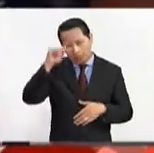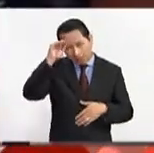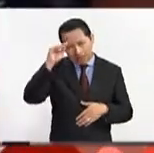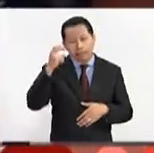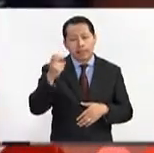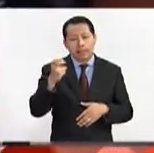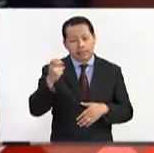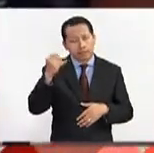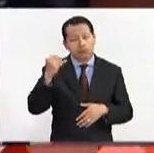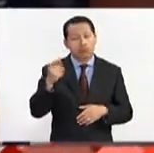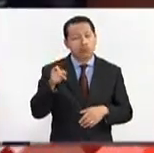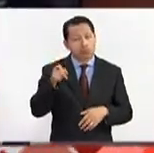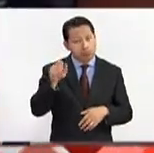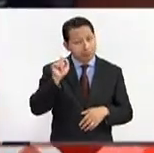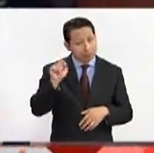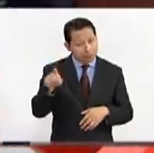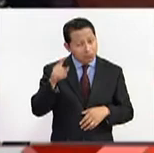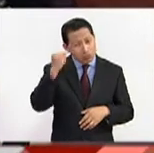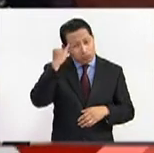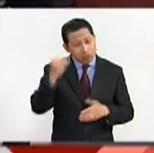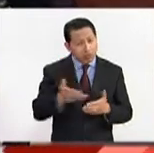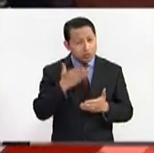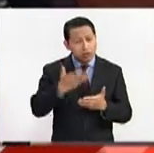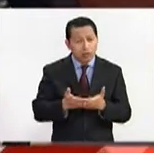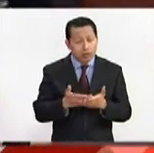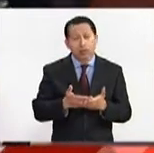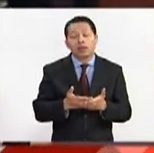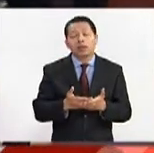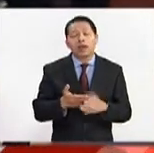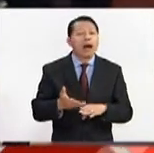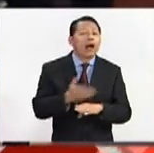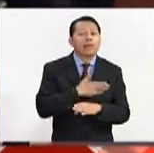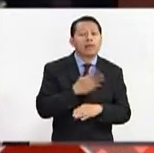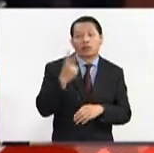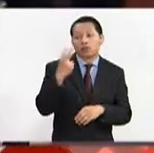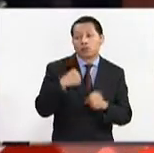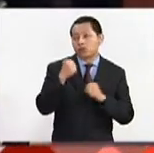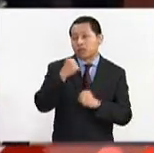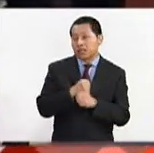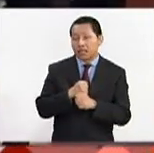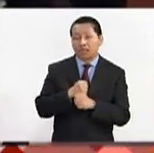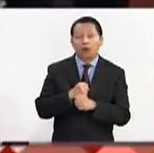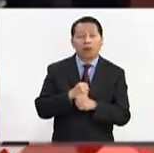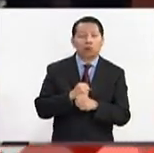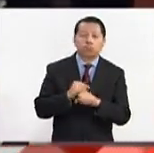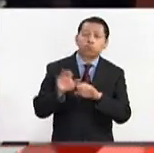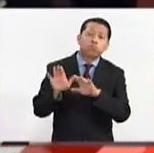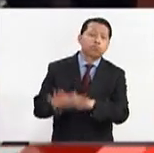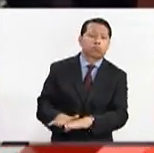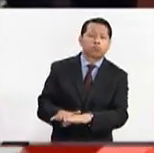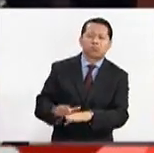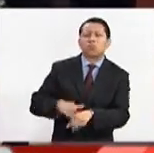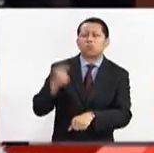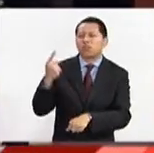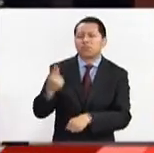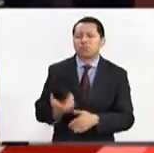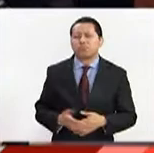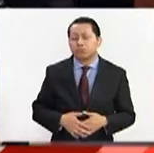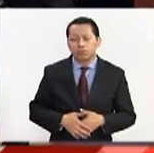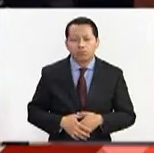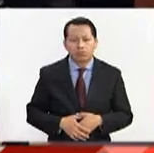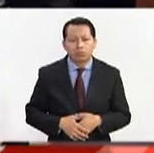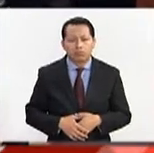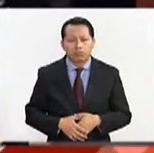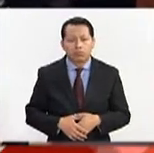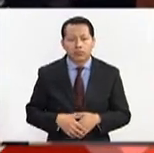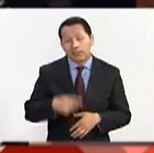esta iniciativa que tú nos estás recordando la presentaste hace 2 años y ahí se mantuvo estancada? Pues mira,